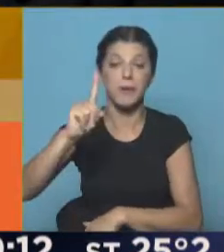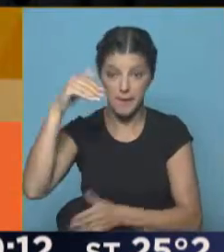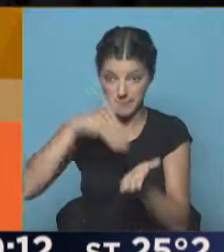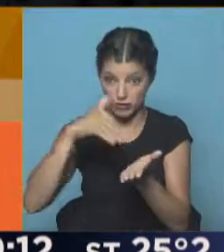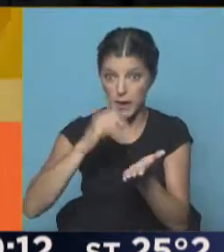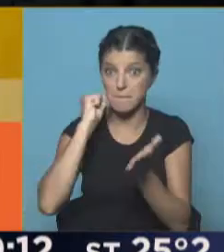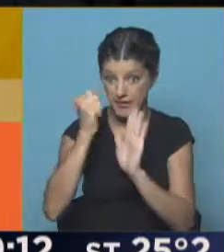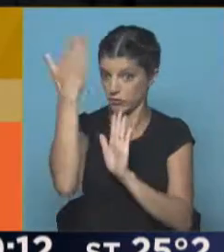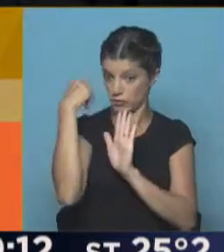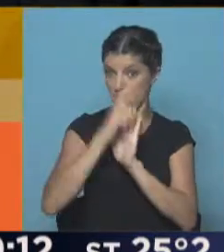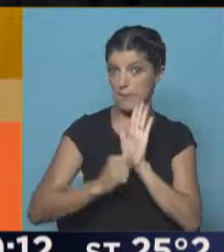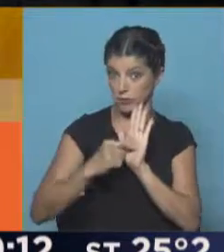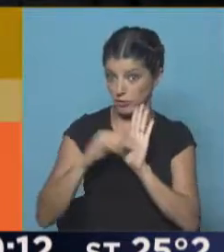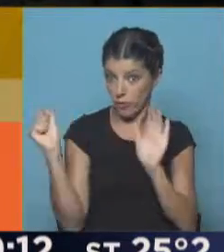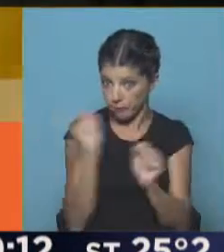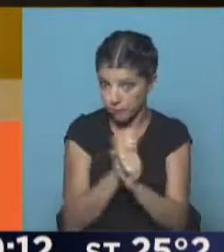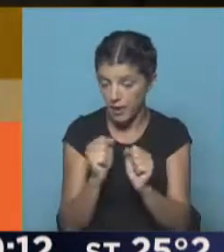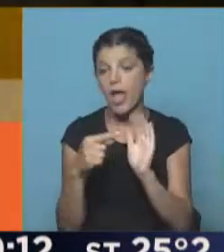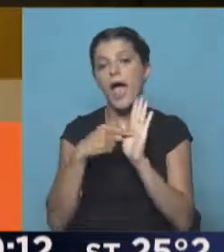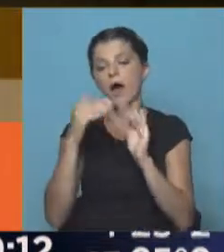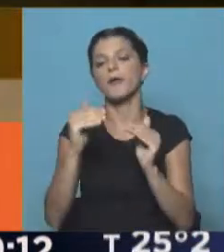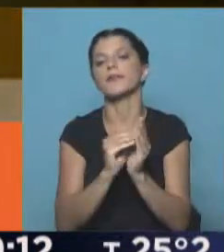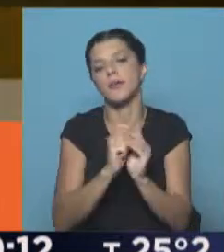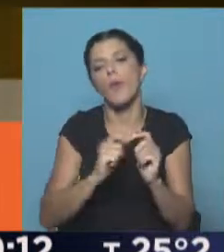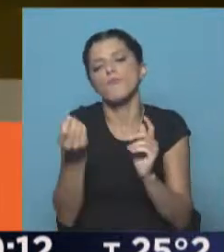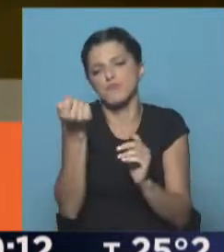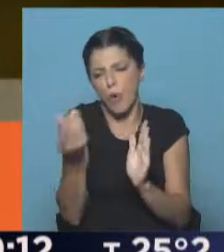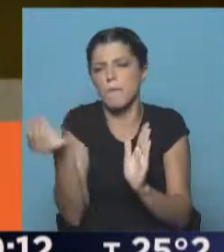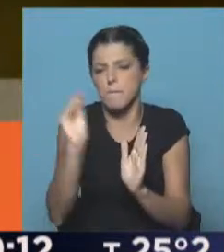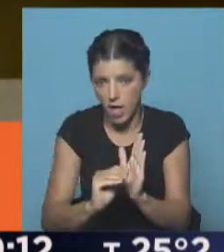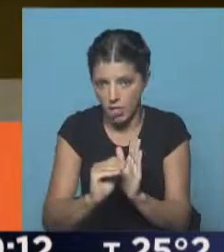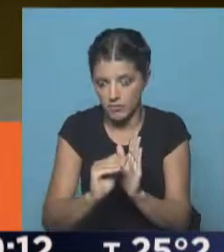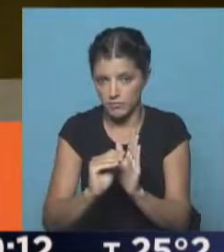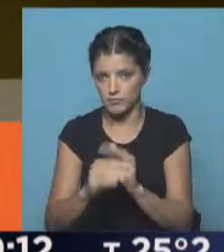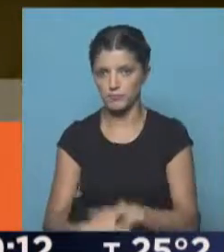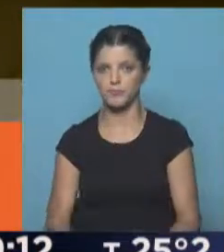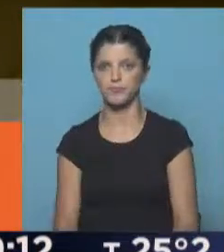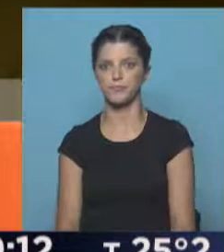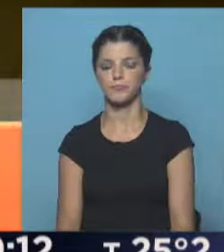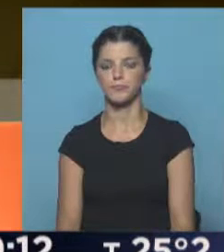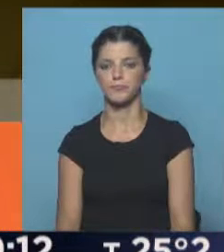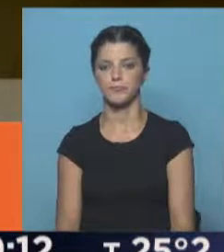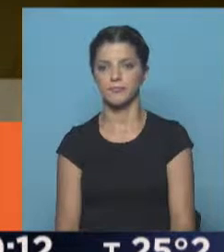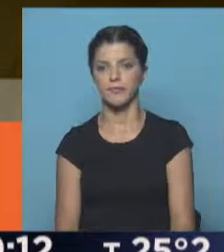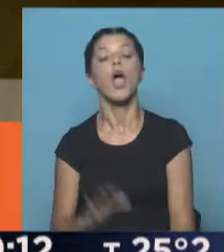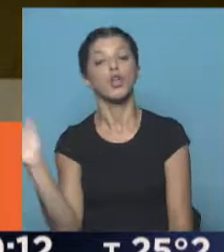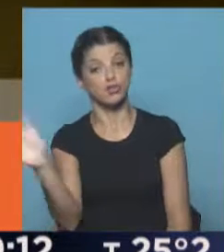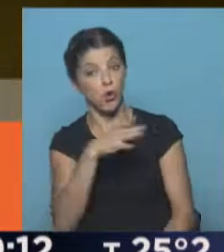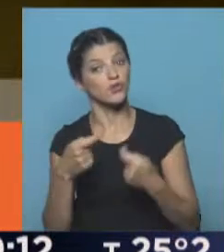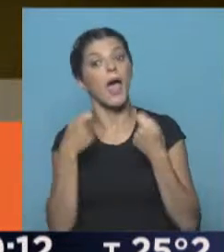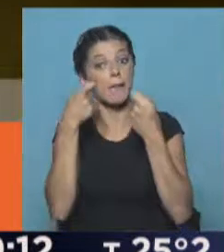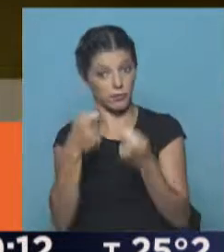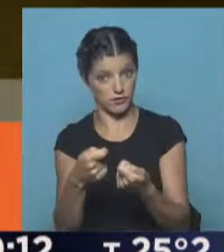el presupuesto nada más. Ahora se estiró, se hizo un esfuerzo y hemos contribuido entre todos, pero también